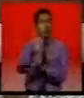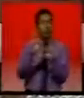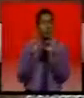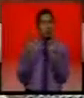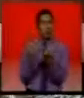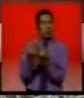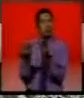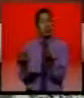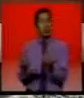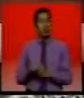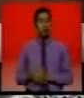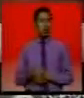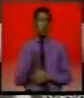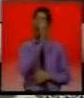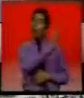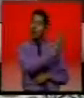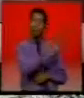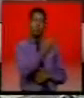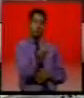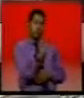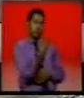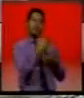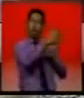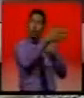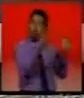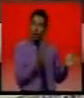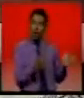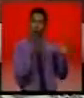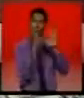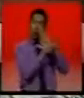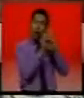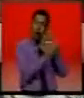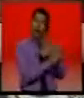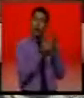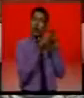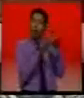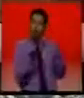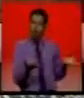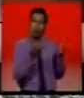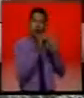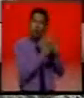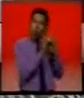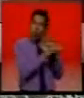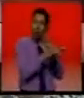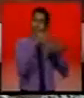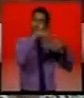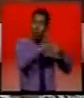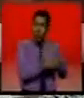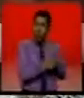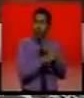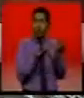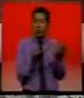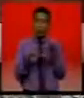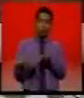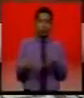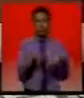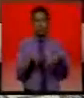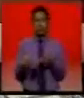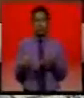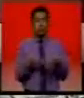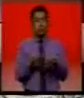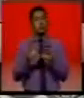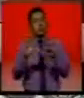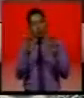familia. Aquí hay contenedores donde puedan guardar las cositas que han sobrevivido del terremoto y de las réplicas con seguridad,